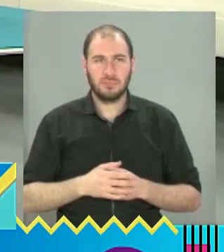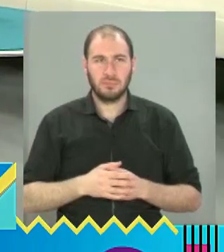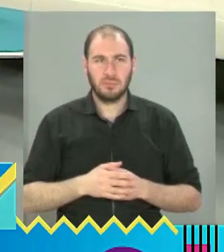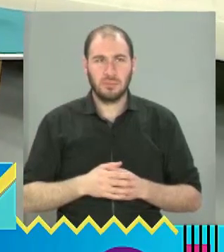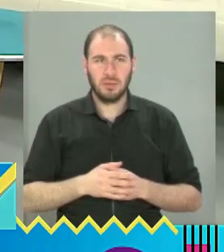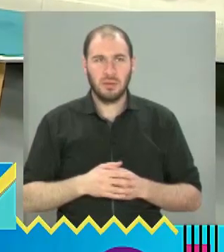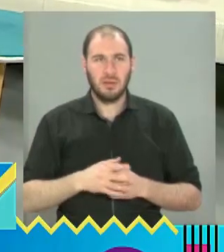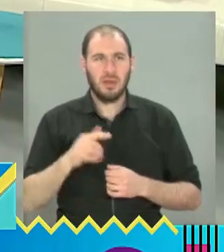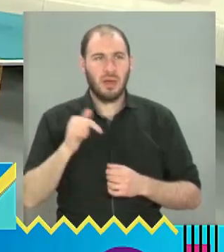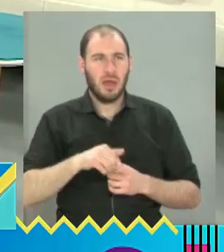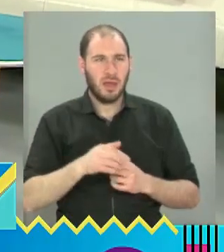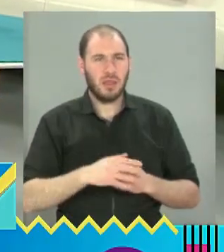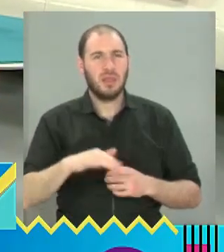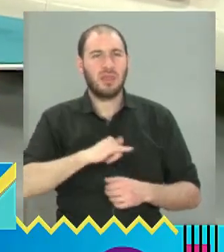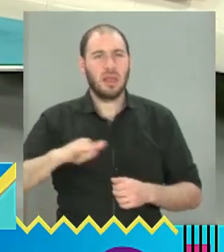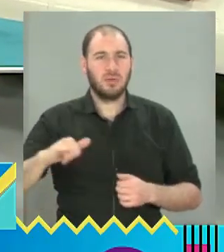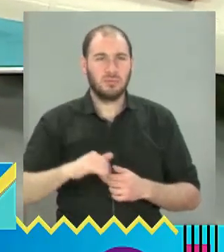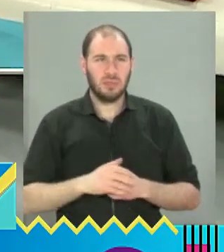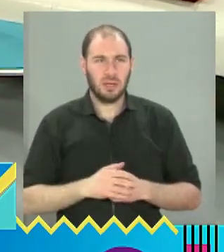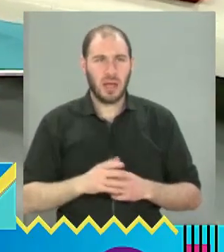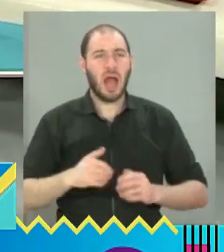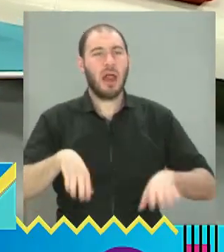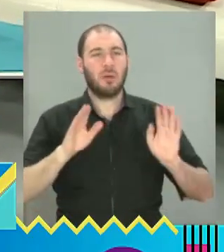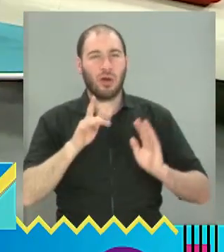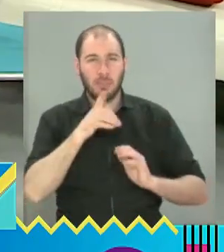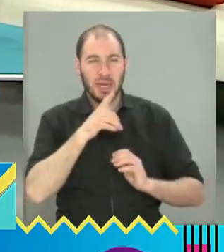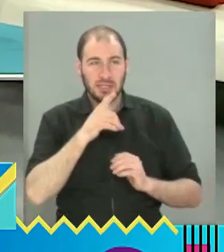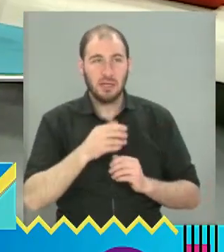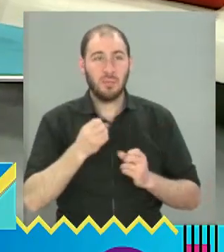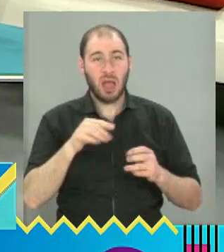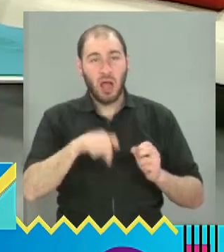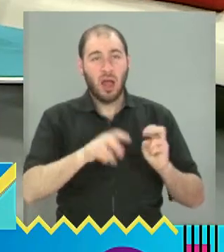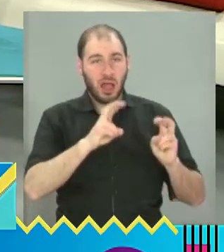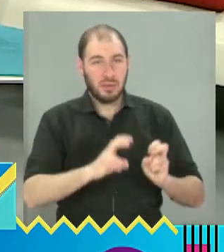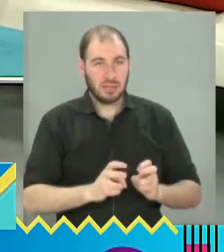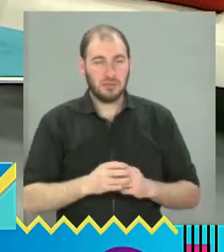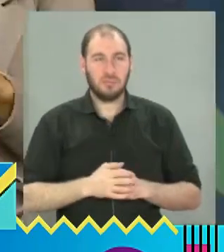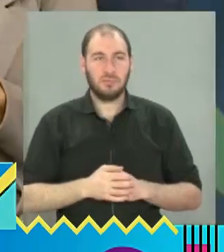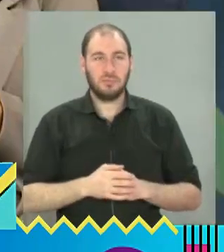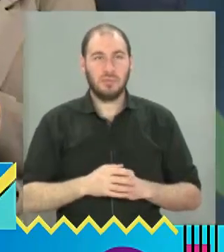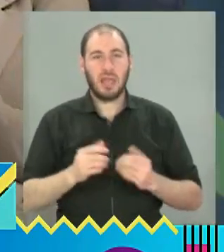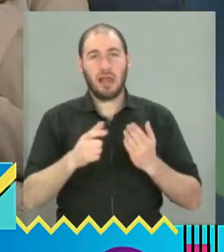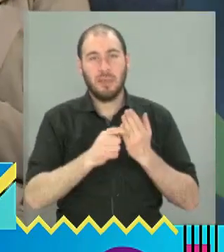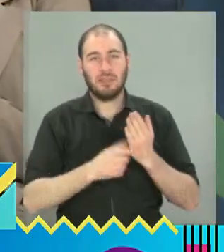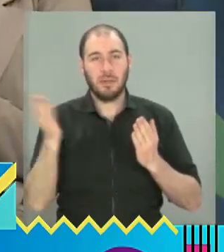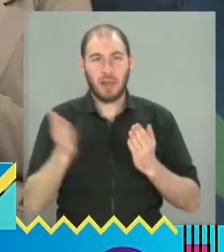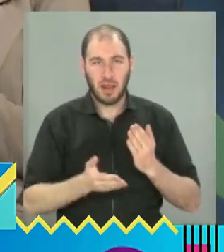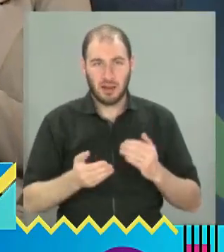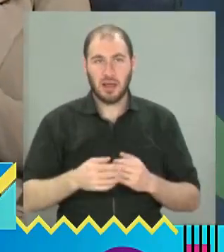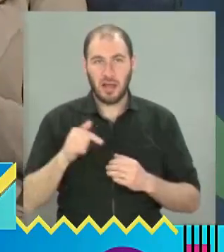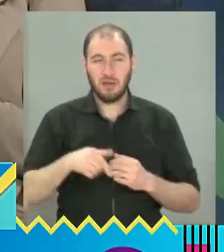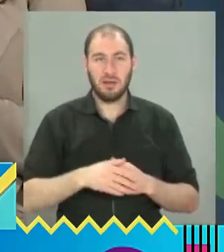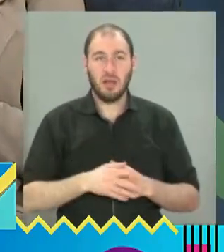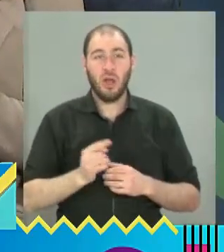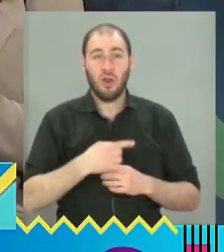entonces, una la están denuncia exponiendo. De un posible, en realidad, porque me imagino que está en investigación, no tengo el expediente sí. penal, digamos, en más.